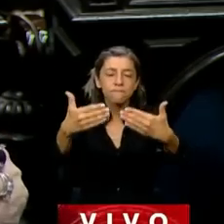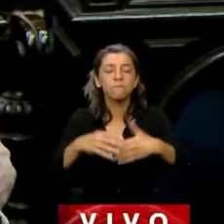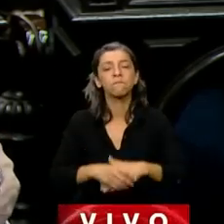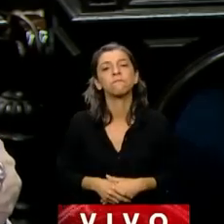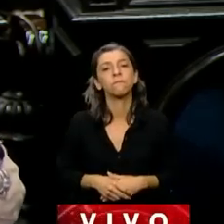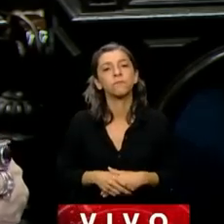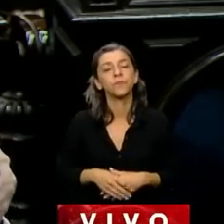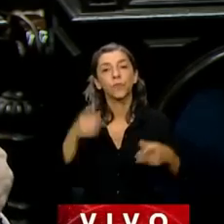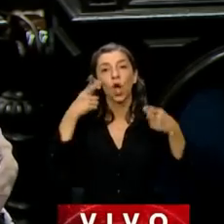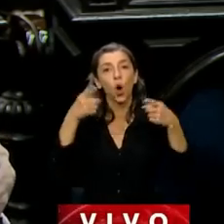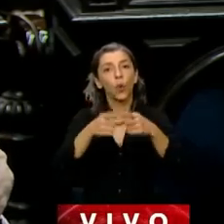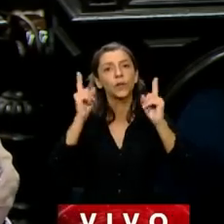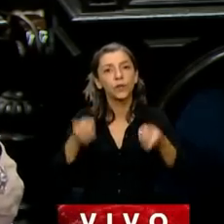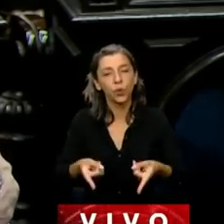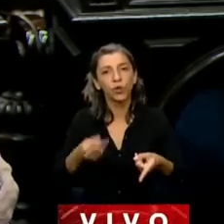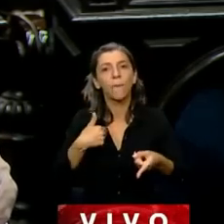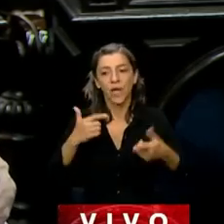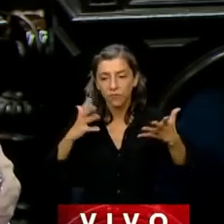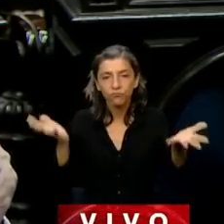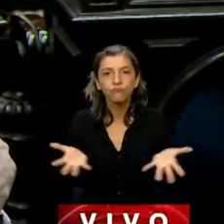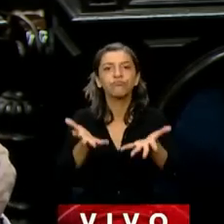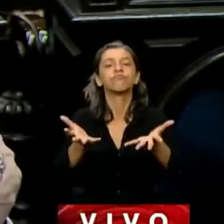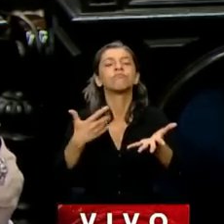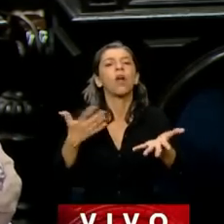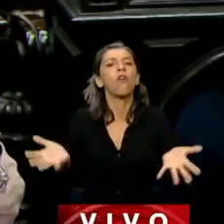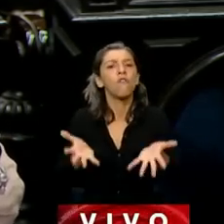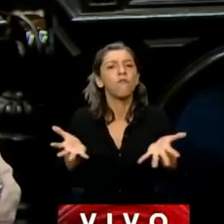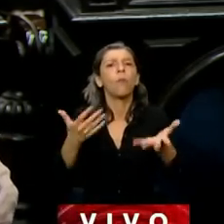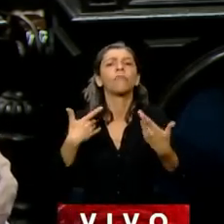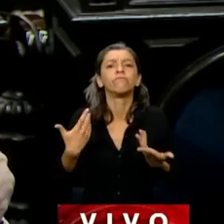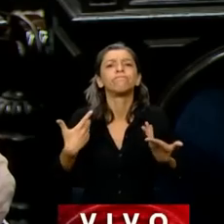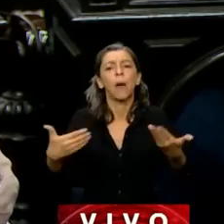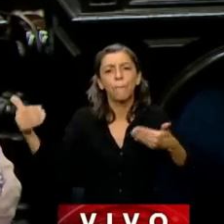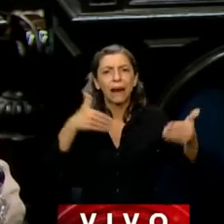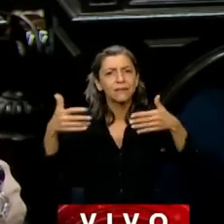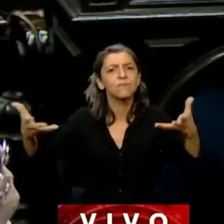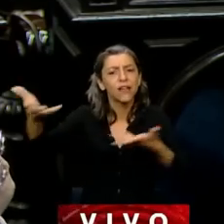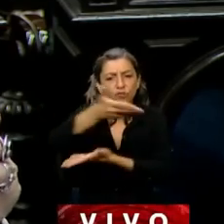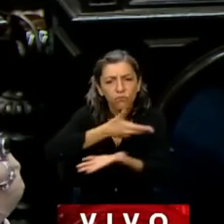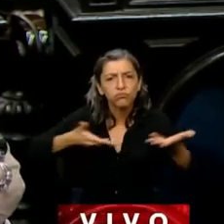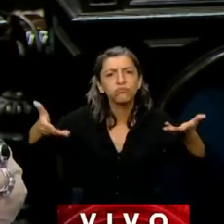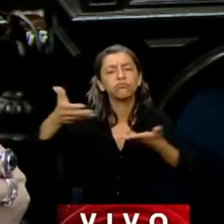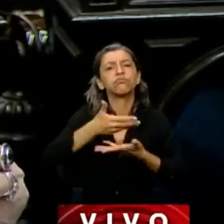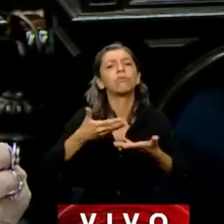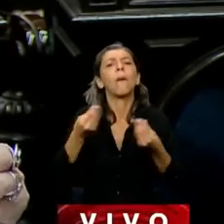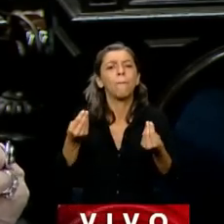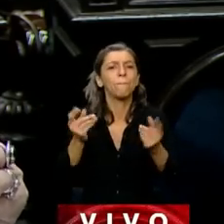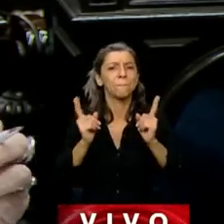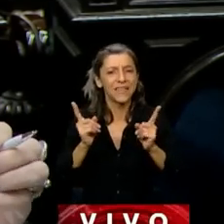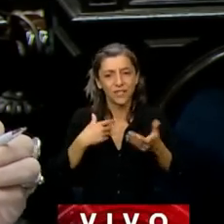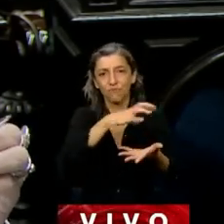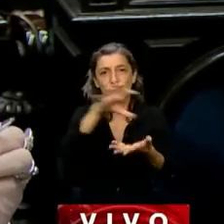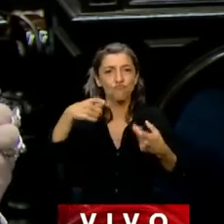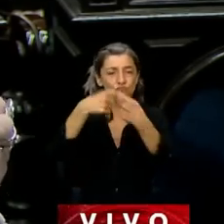objetivo aumentar y reforzar la relación birregional, fomentar la participación activa de las respectivas sociedades